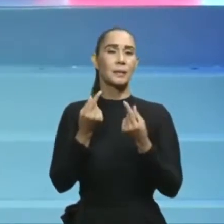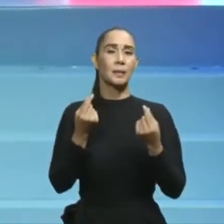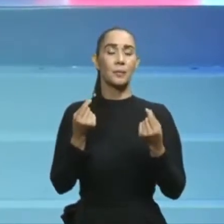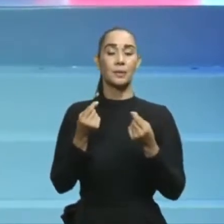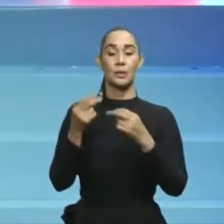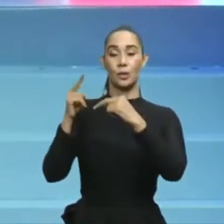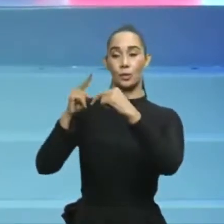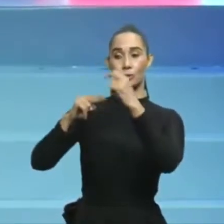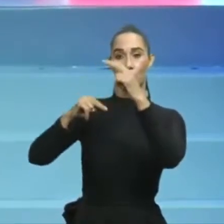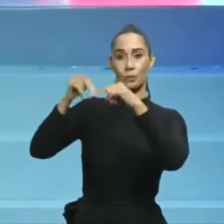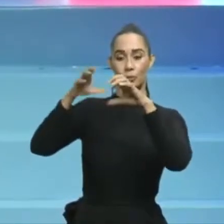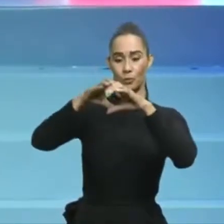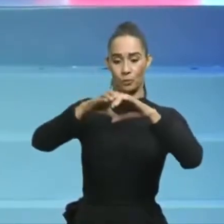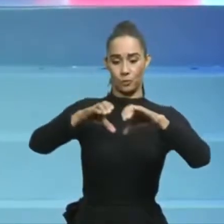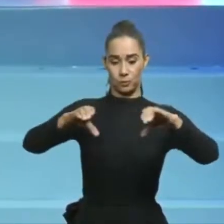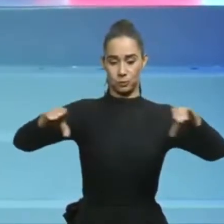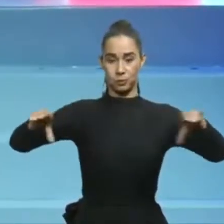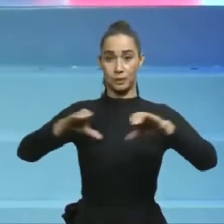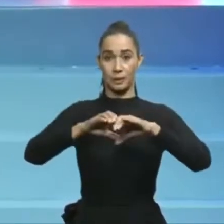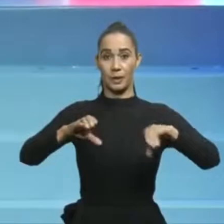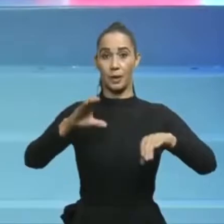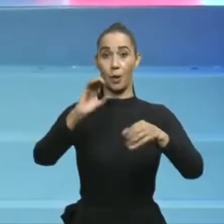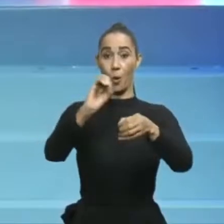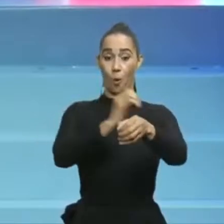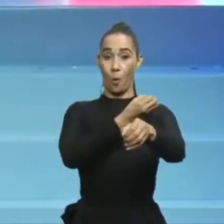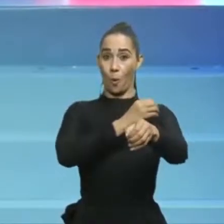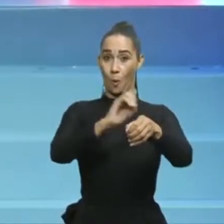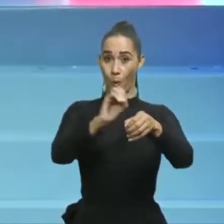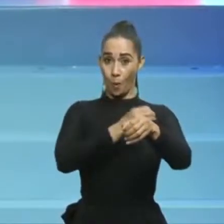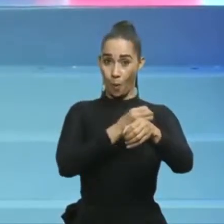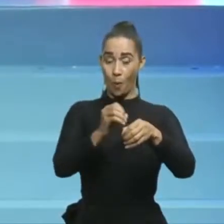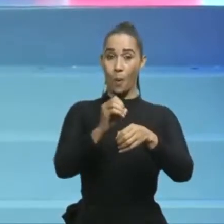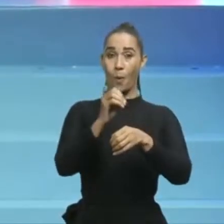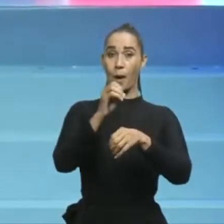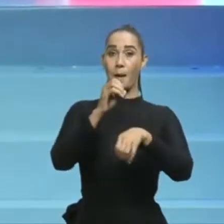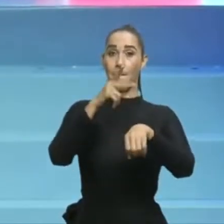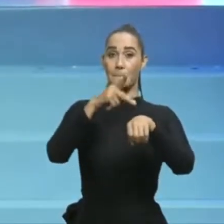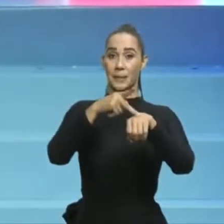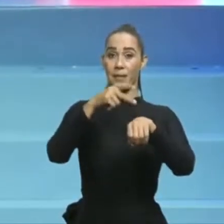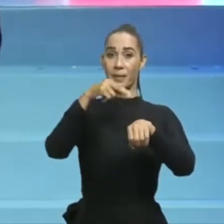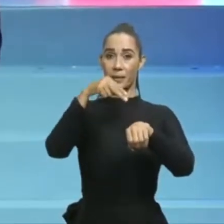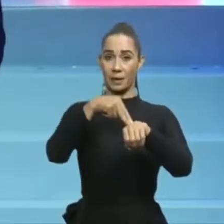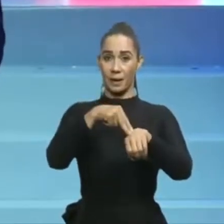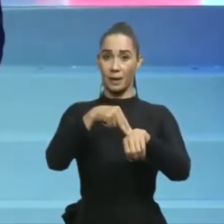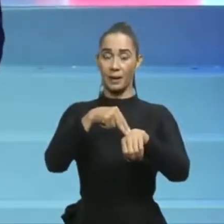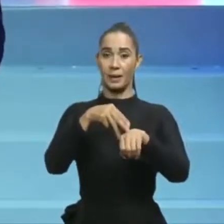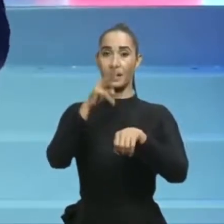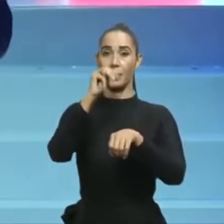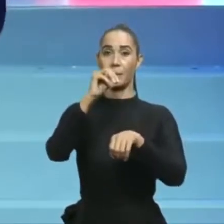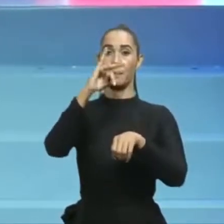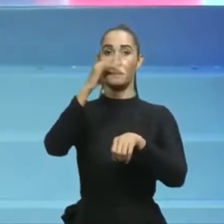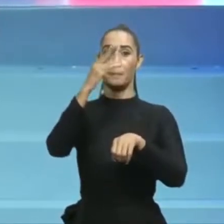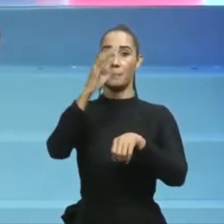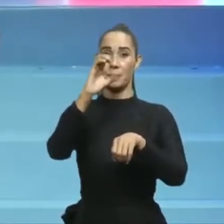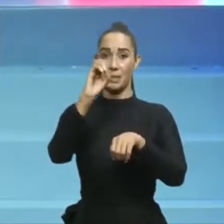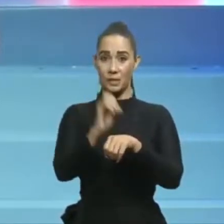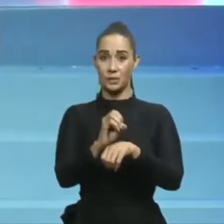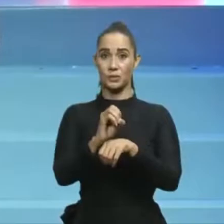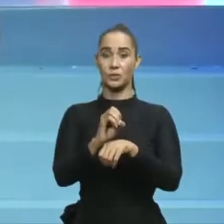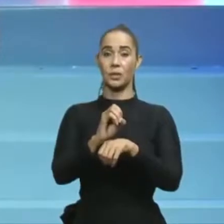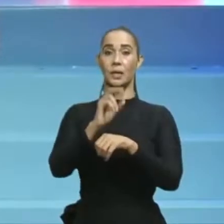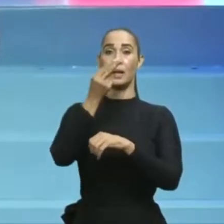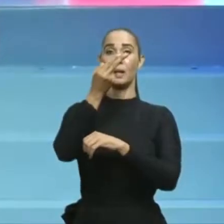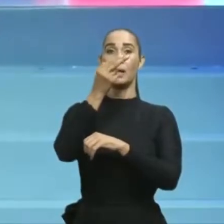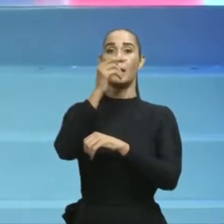construcción de los acueductos de san jose de ocoa sabanalarga cabos rojos pedernales el de miches son hotelera el de jaime y villa